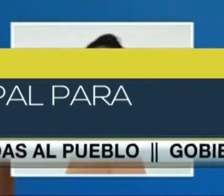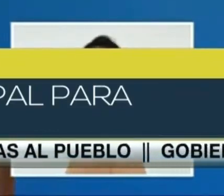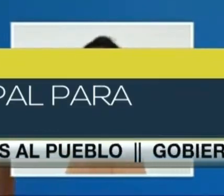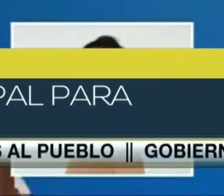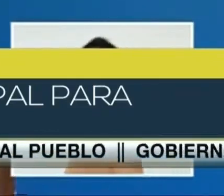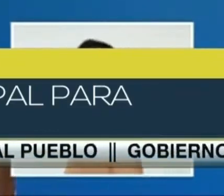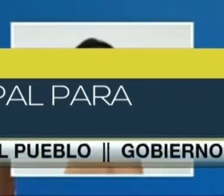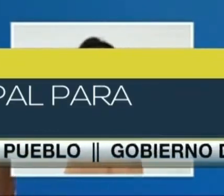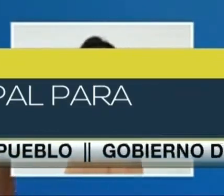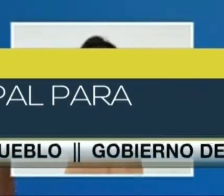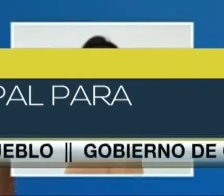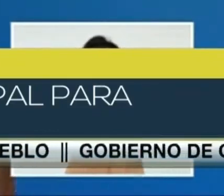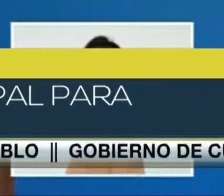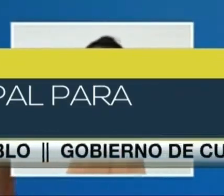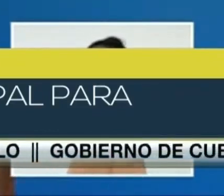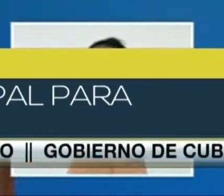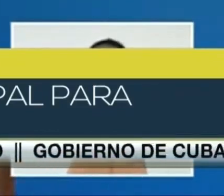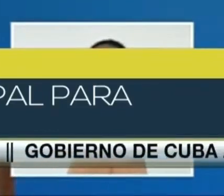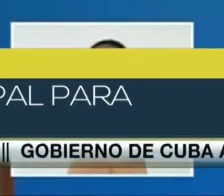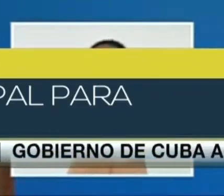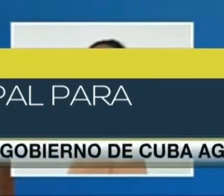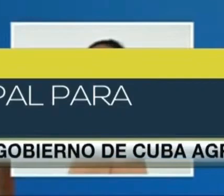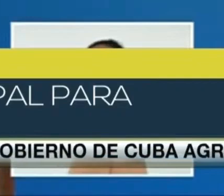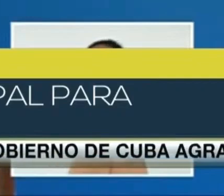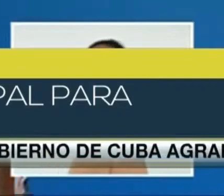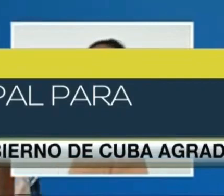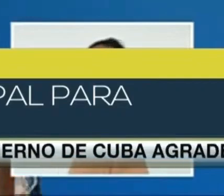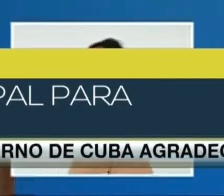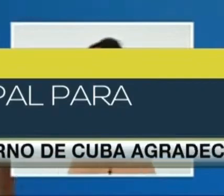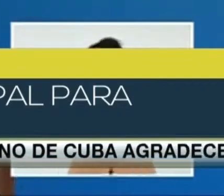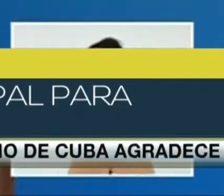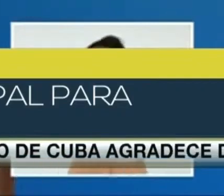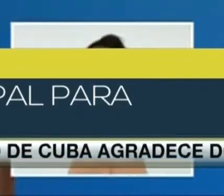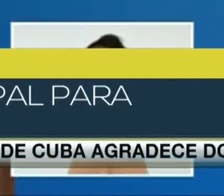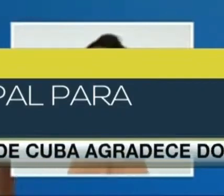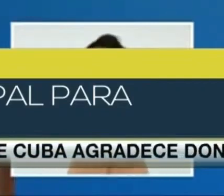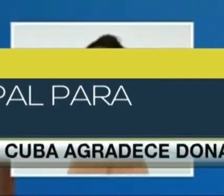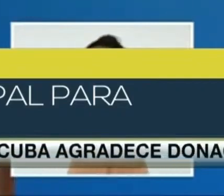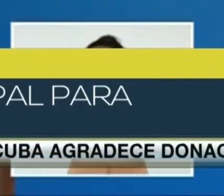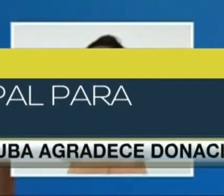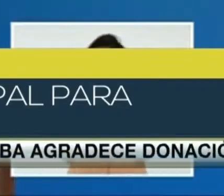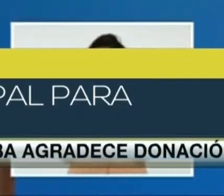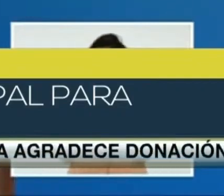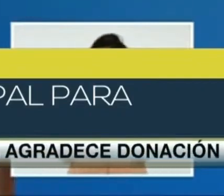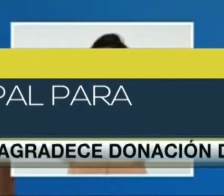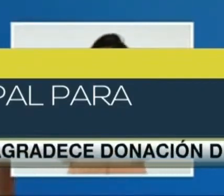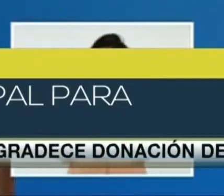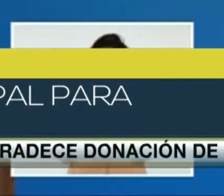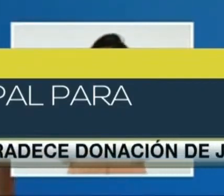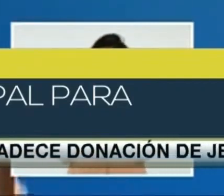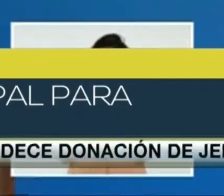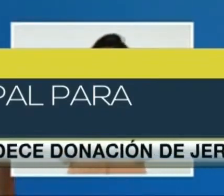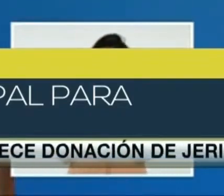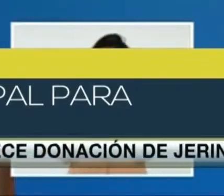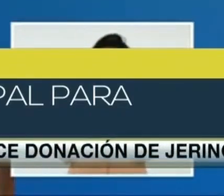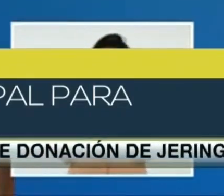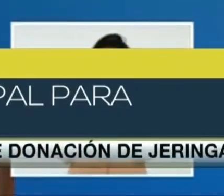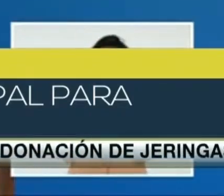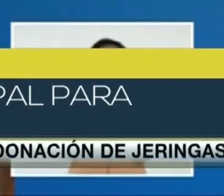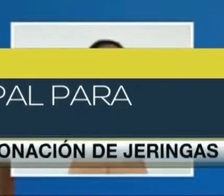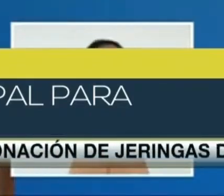se aleja de estándares elementales de decencia informativa